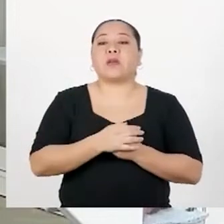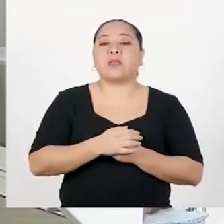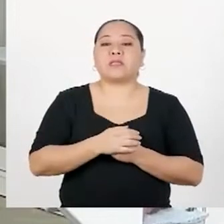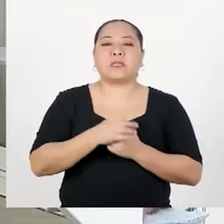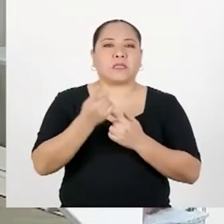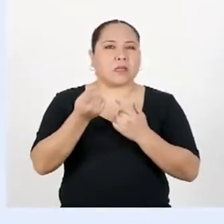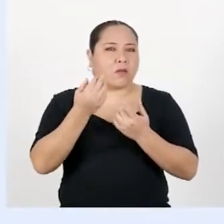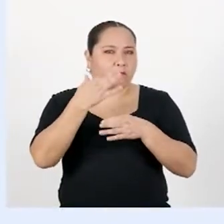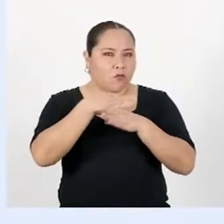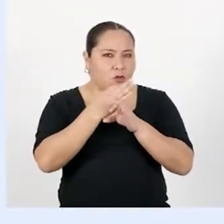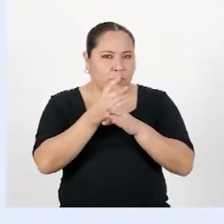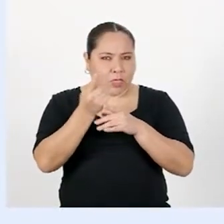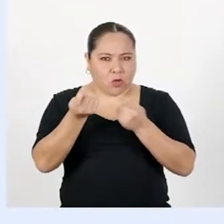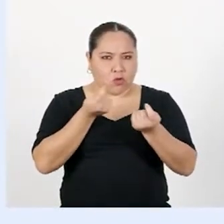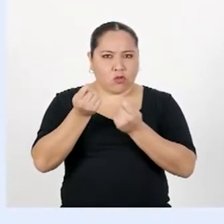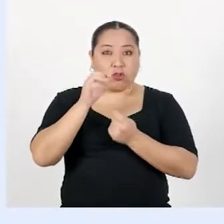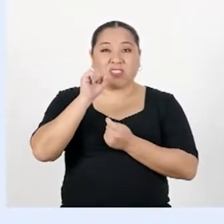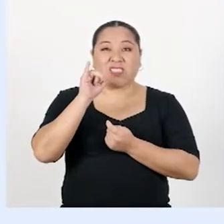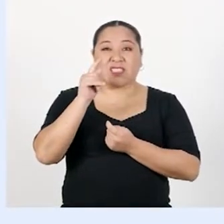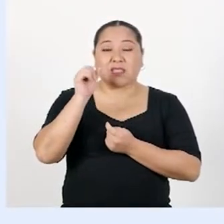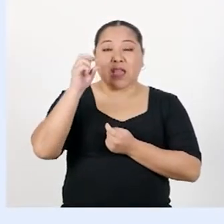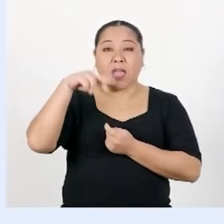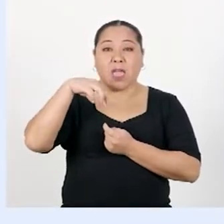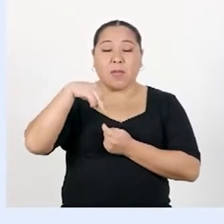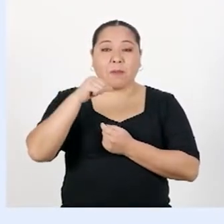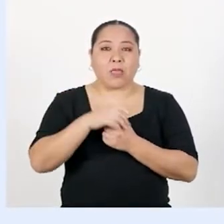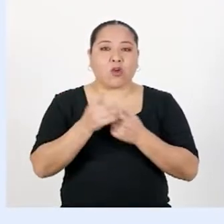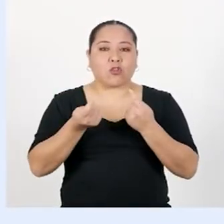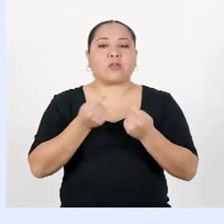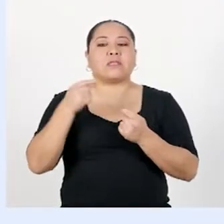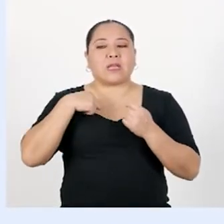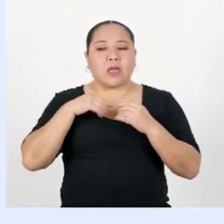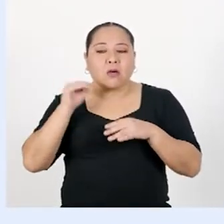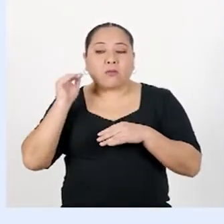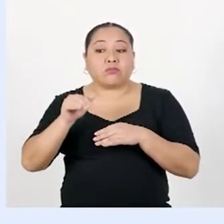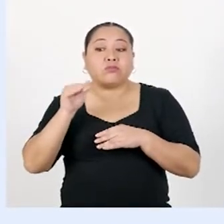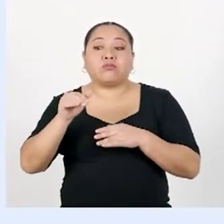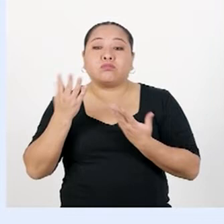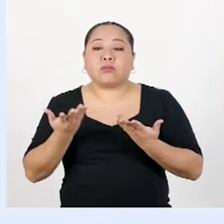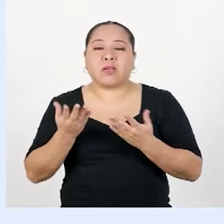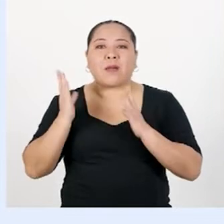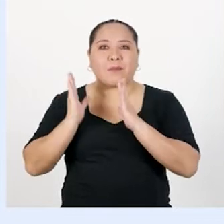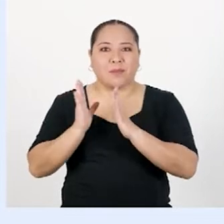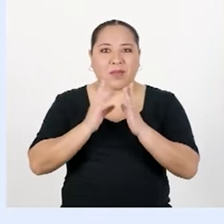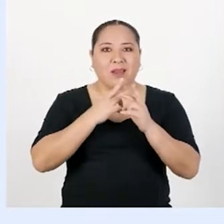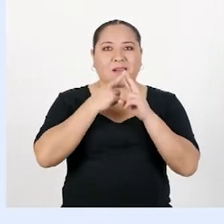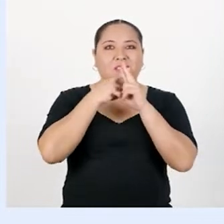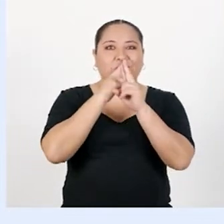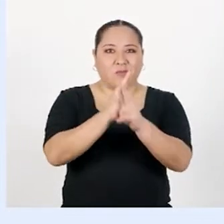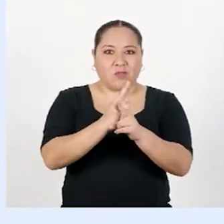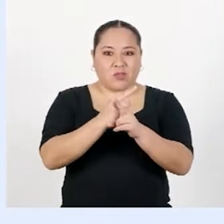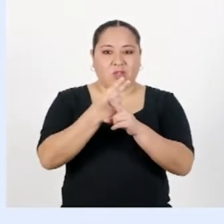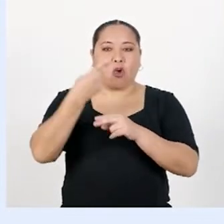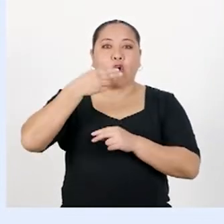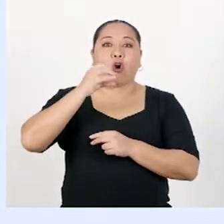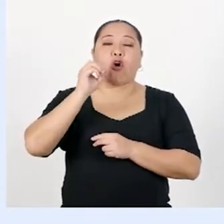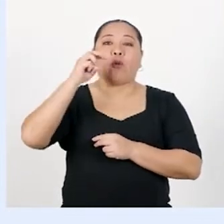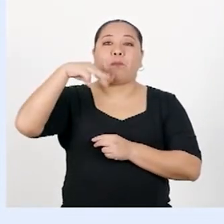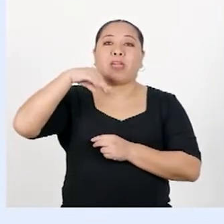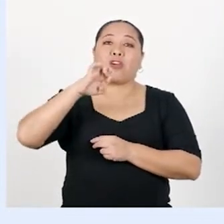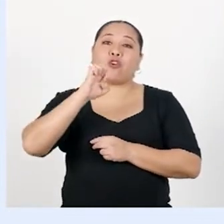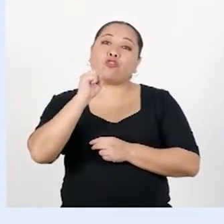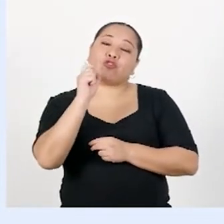sistema de control. Sí, el cual tras recibir ese estímulo del sensor, elabora una respuesta